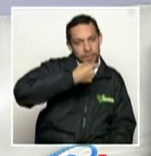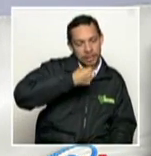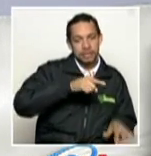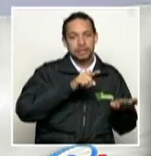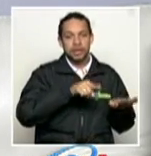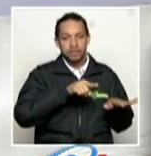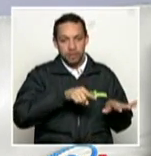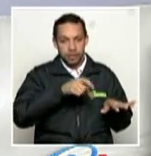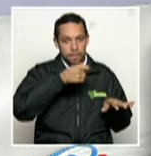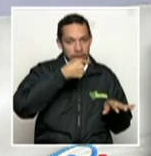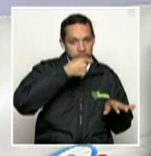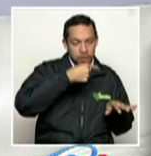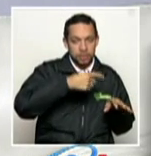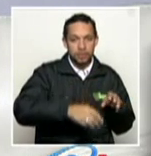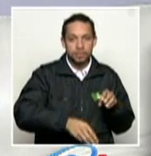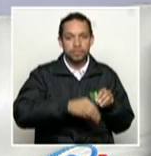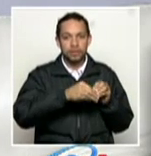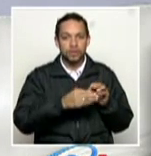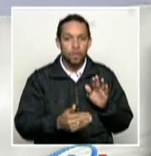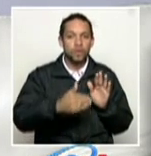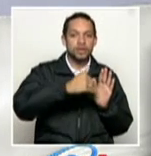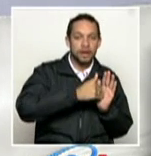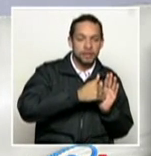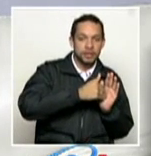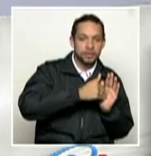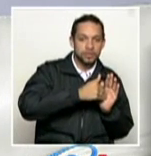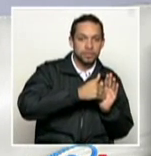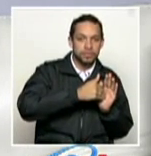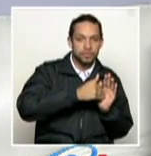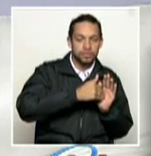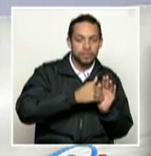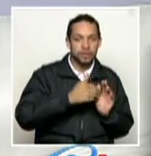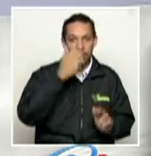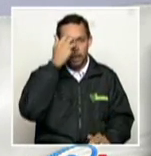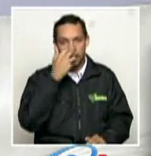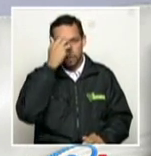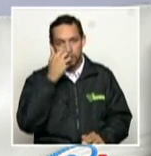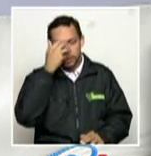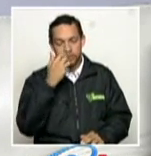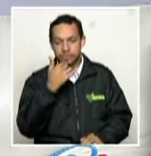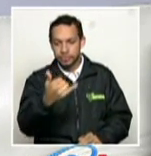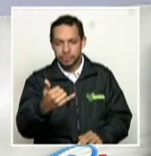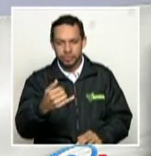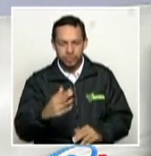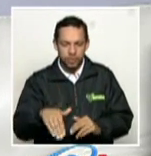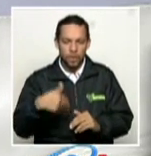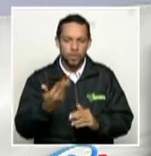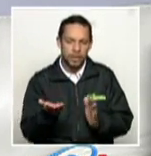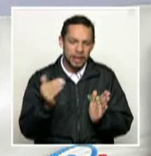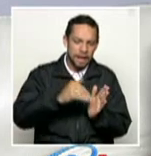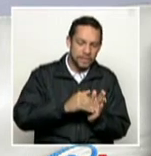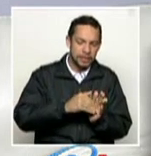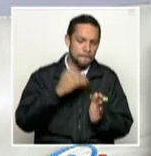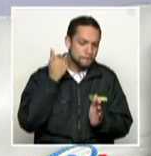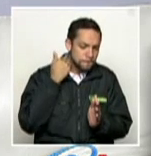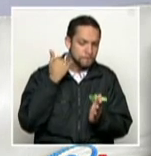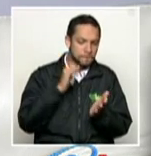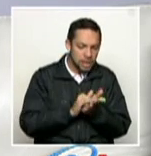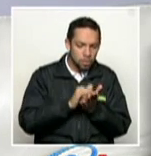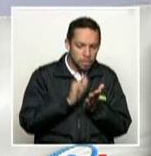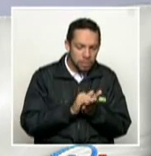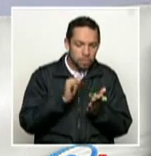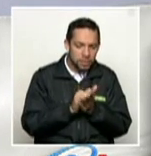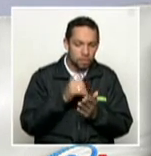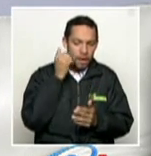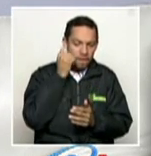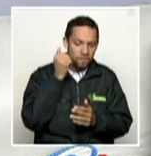6 meses, luego volvió a los exámenes y a otros exámenes y seguía lo mismo. Y el